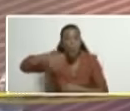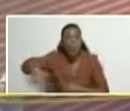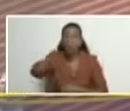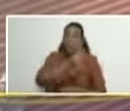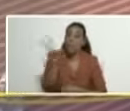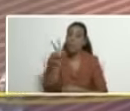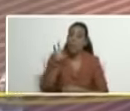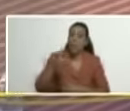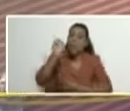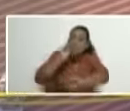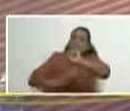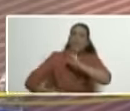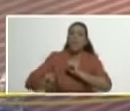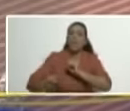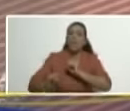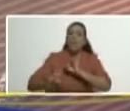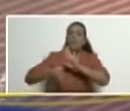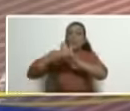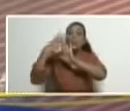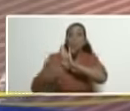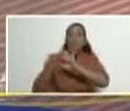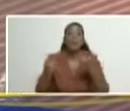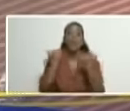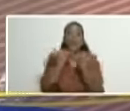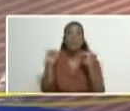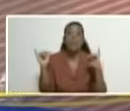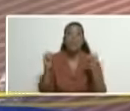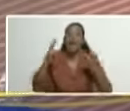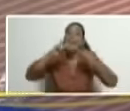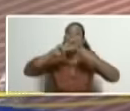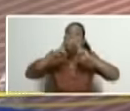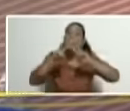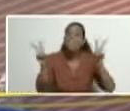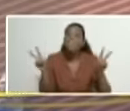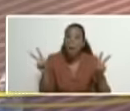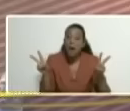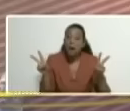Venezuela y su derecho a la independencia, a la paz.